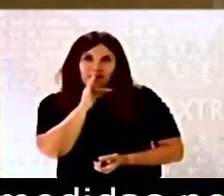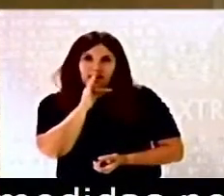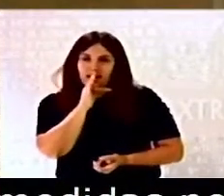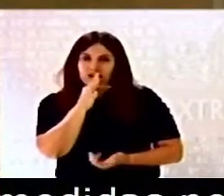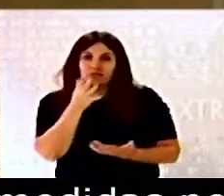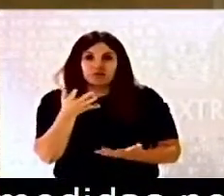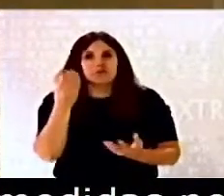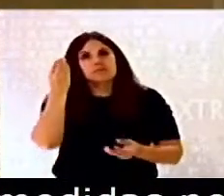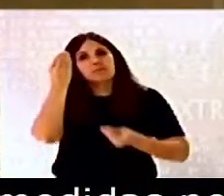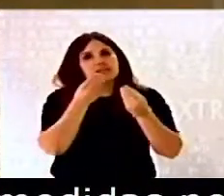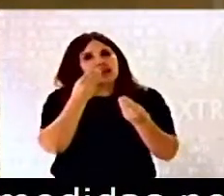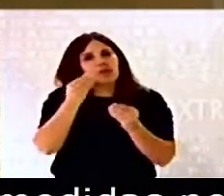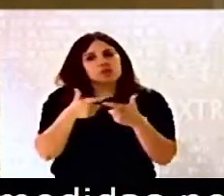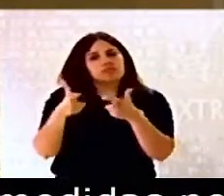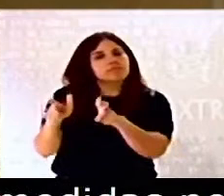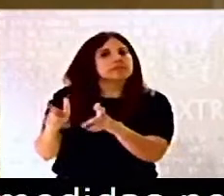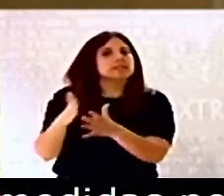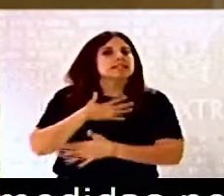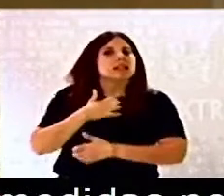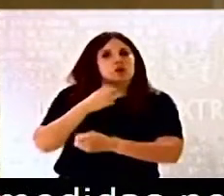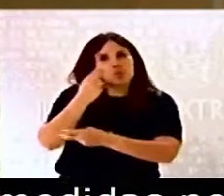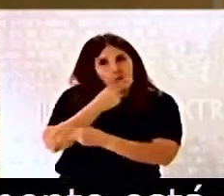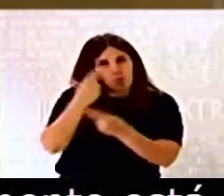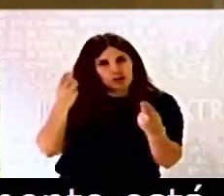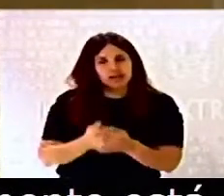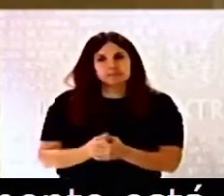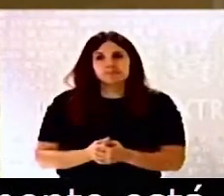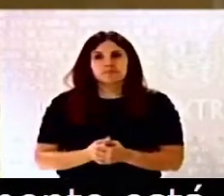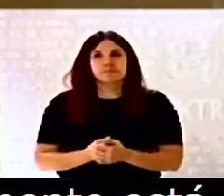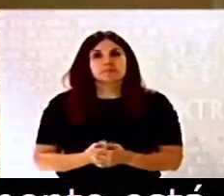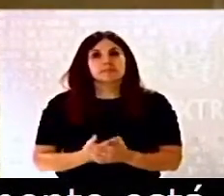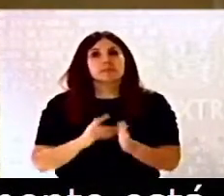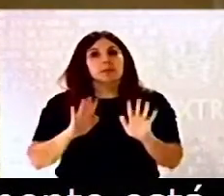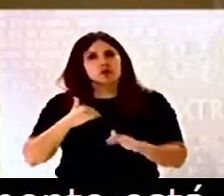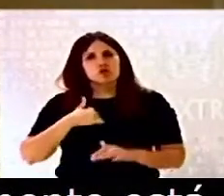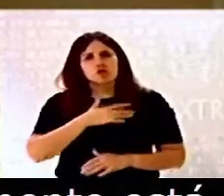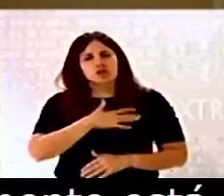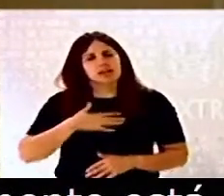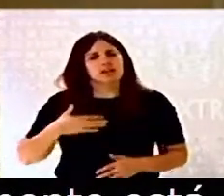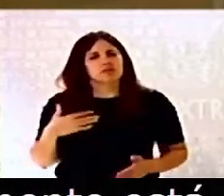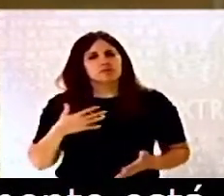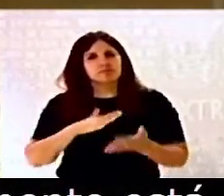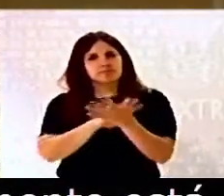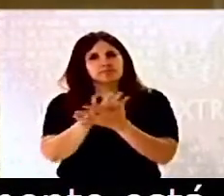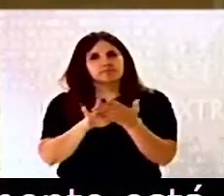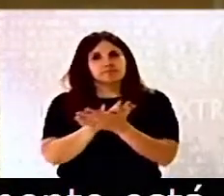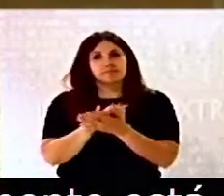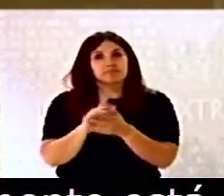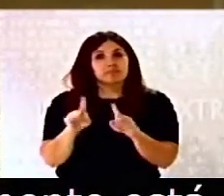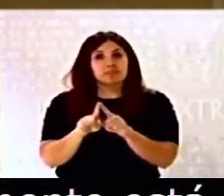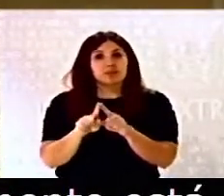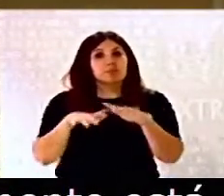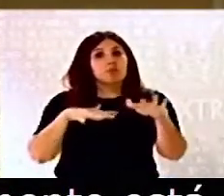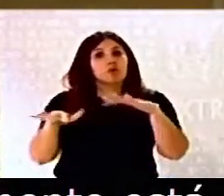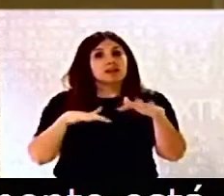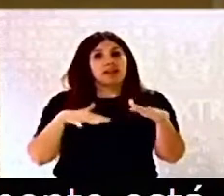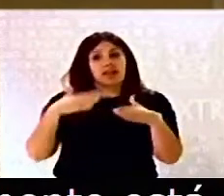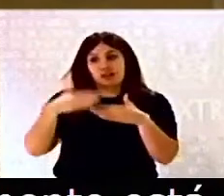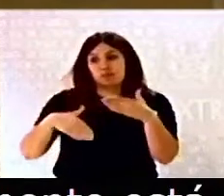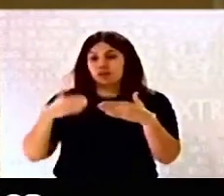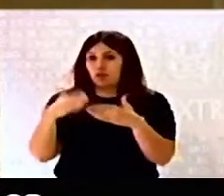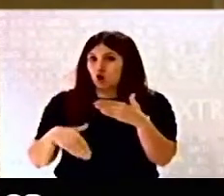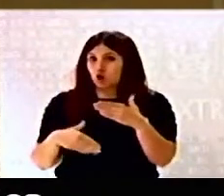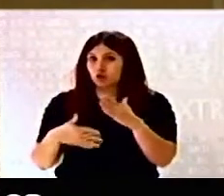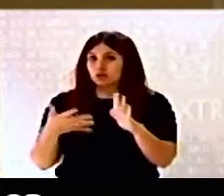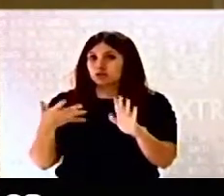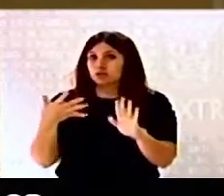están barajándolo en salud pública. En cualquier caso, lo que sí quiero decir es que, como toda limitación de movilidad,